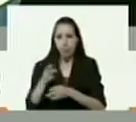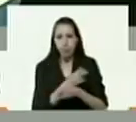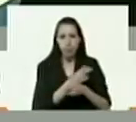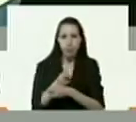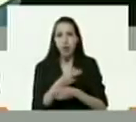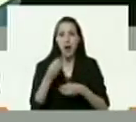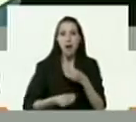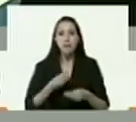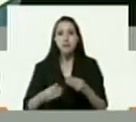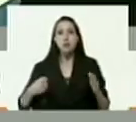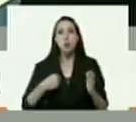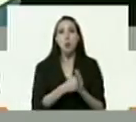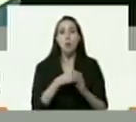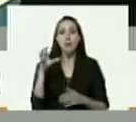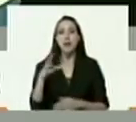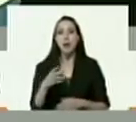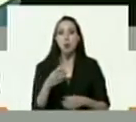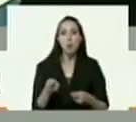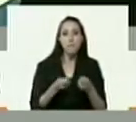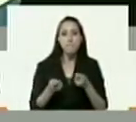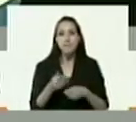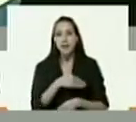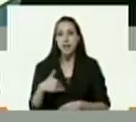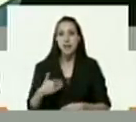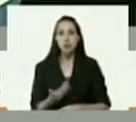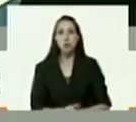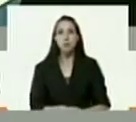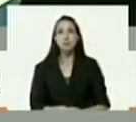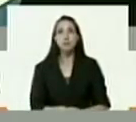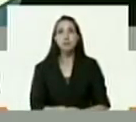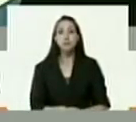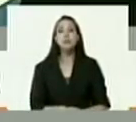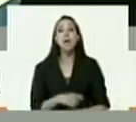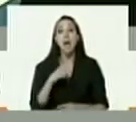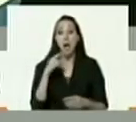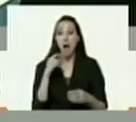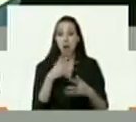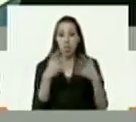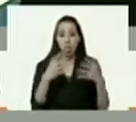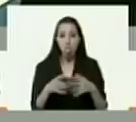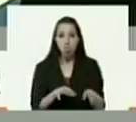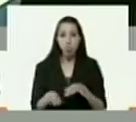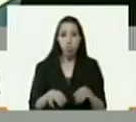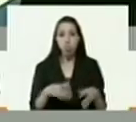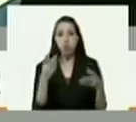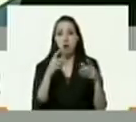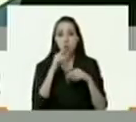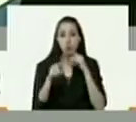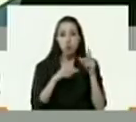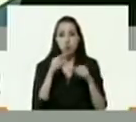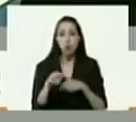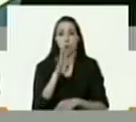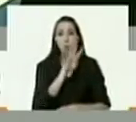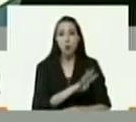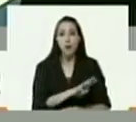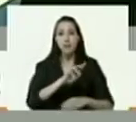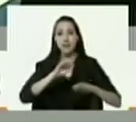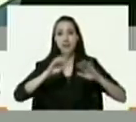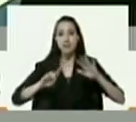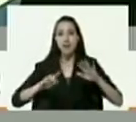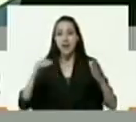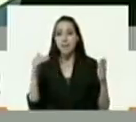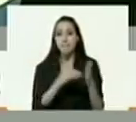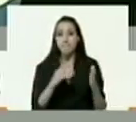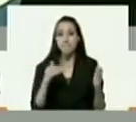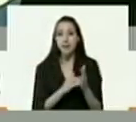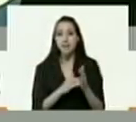de Estado. Ese día, el señor Bolton tuiteó, ¿cuántas veces fue? 46 veces. 46